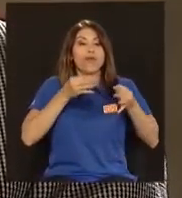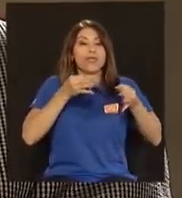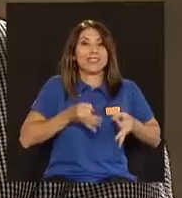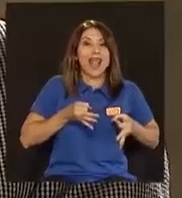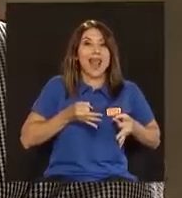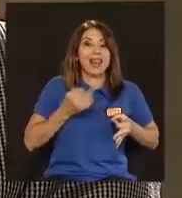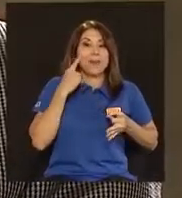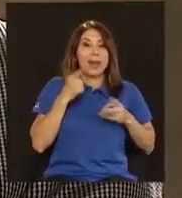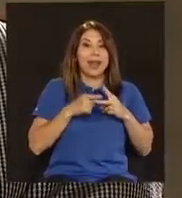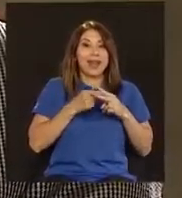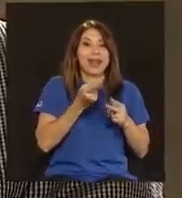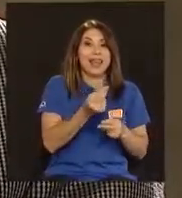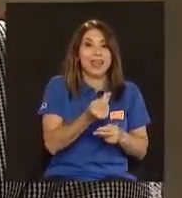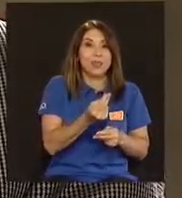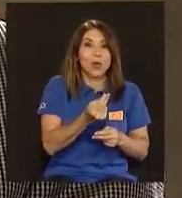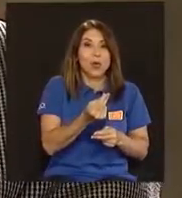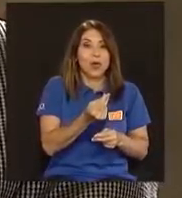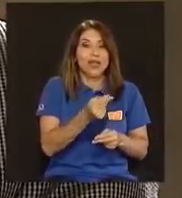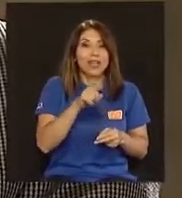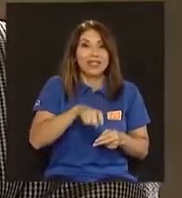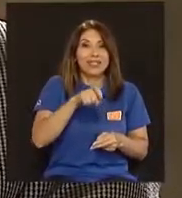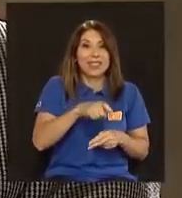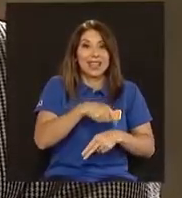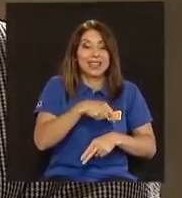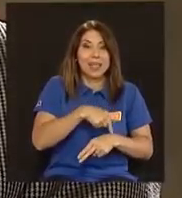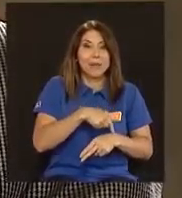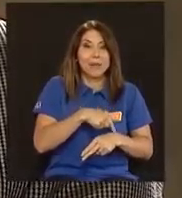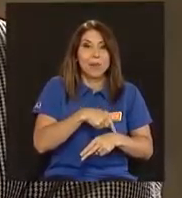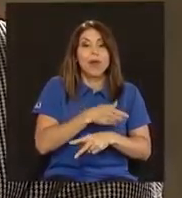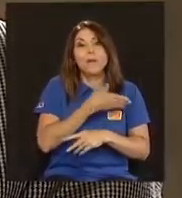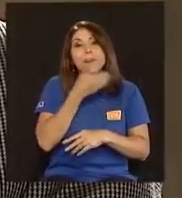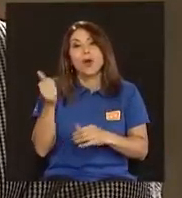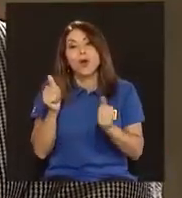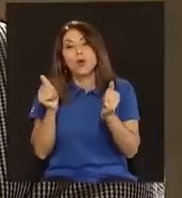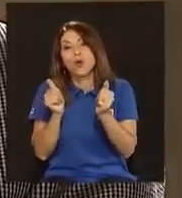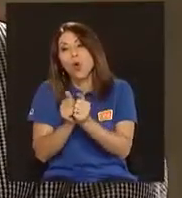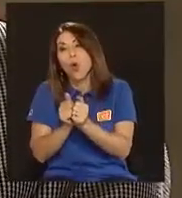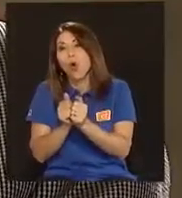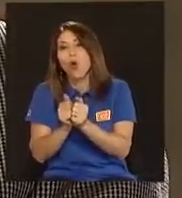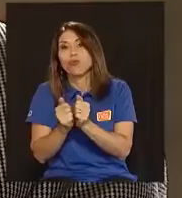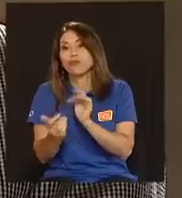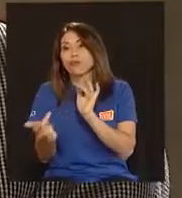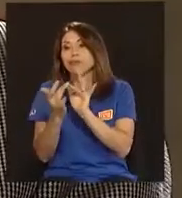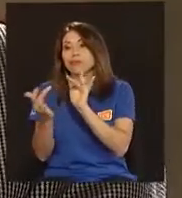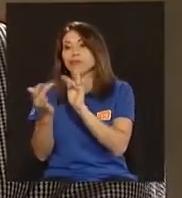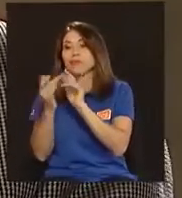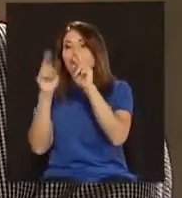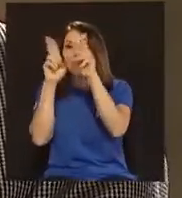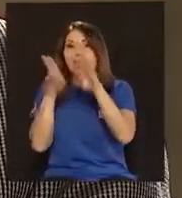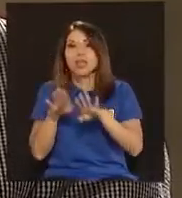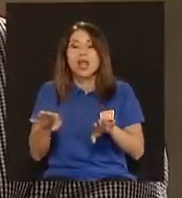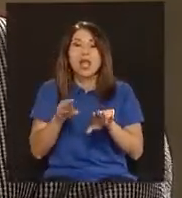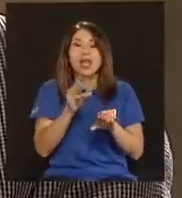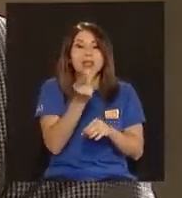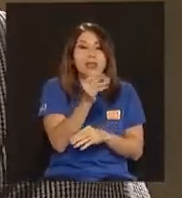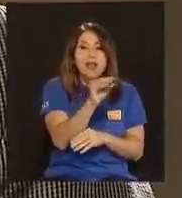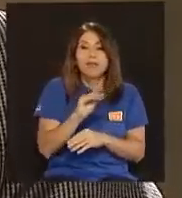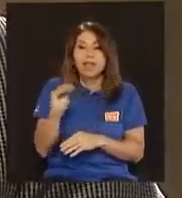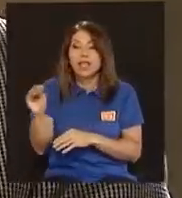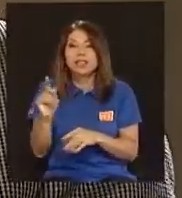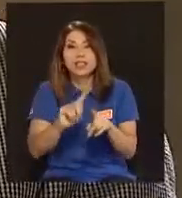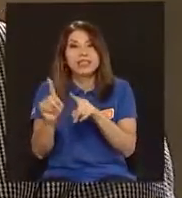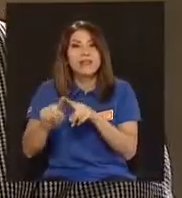cliente sean los mínimos posibles, y casi que lo puedas resolver todo a través de transmisión de datos vía internet, transferencias.